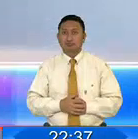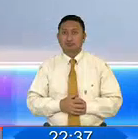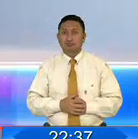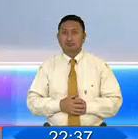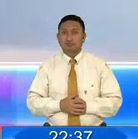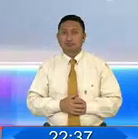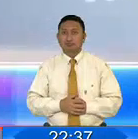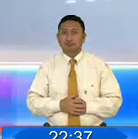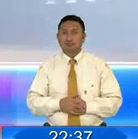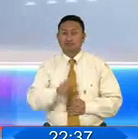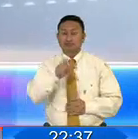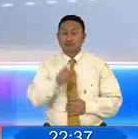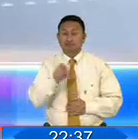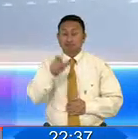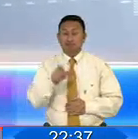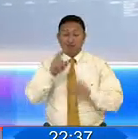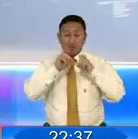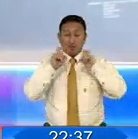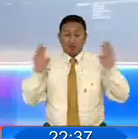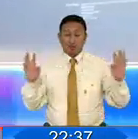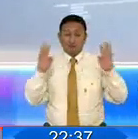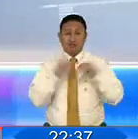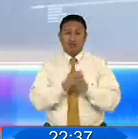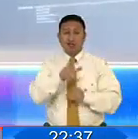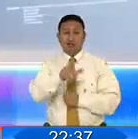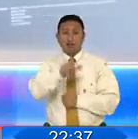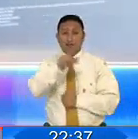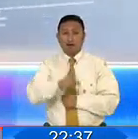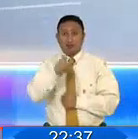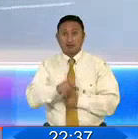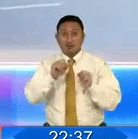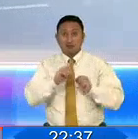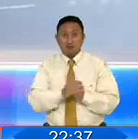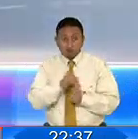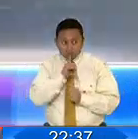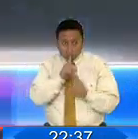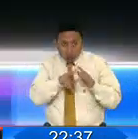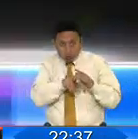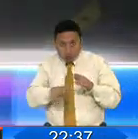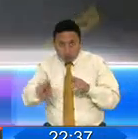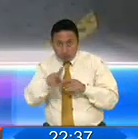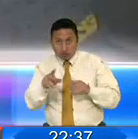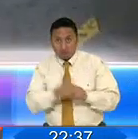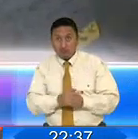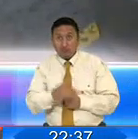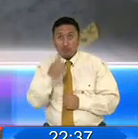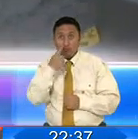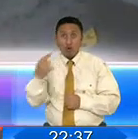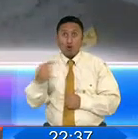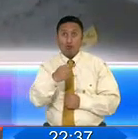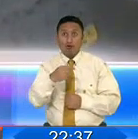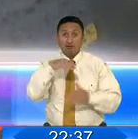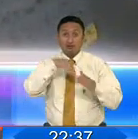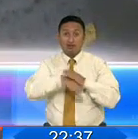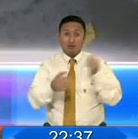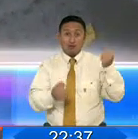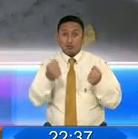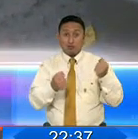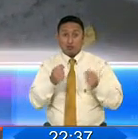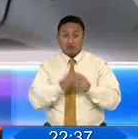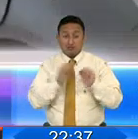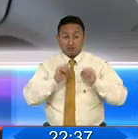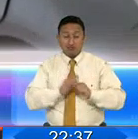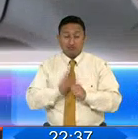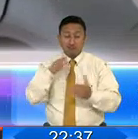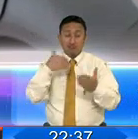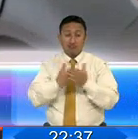Entre la aglomeración y el escándalo, los 3 sujetos pudieron escabullirse, mientras que el conductor quedó atrapado hasta que llegaron